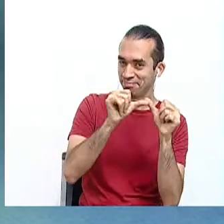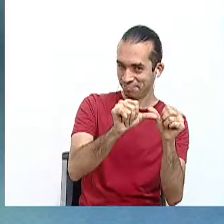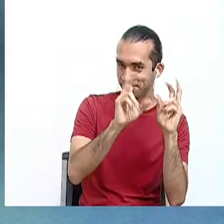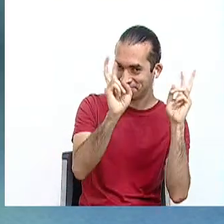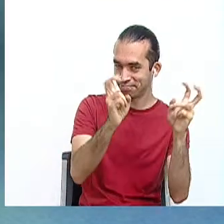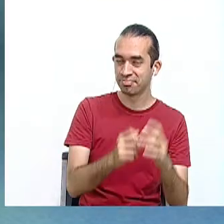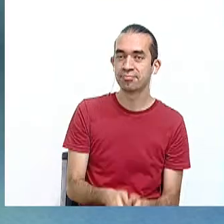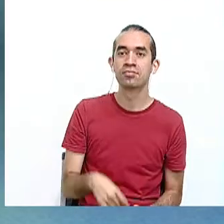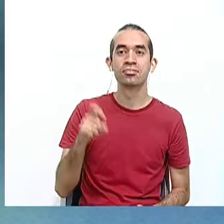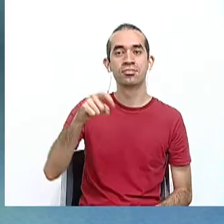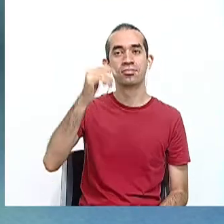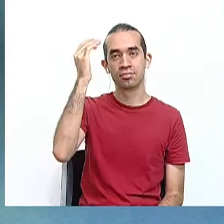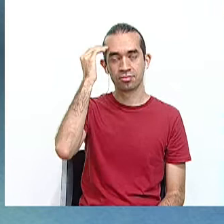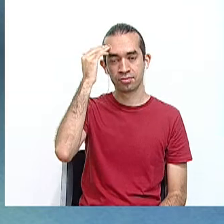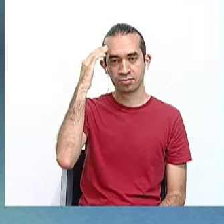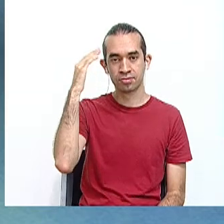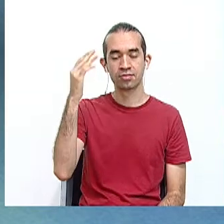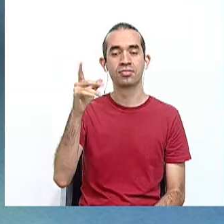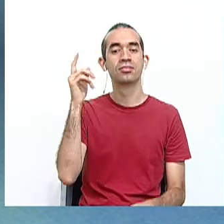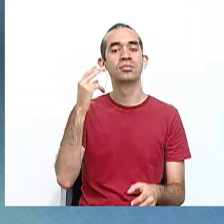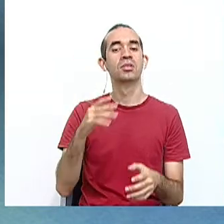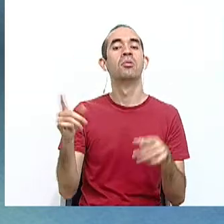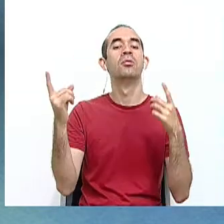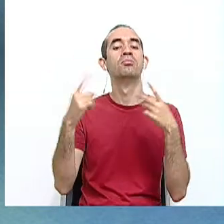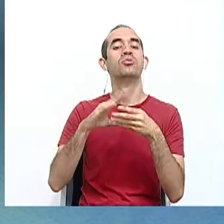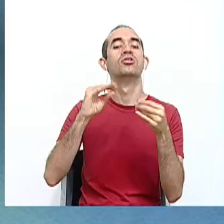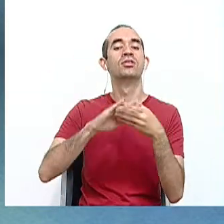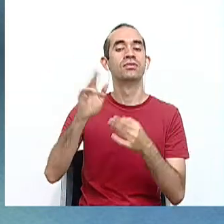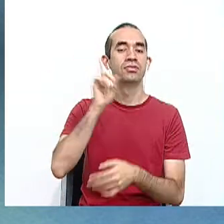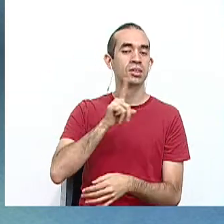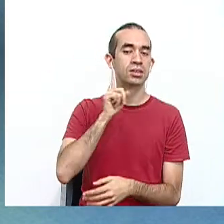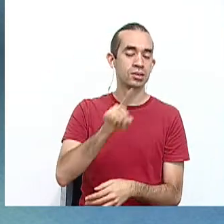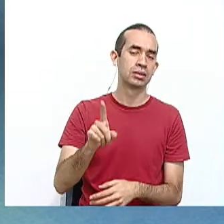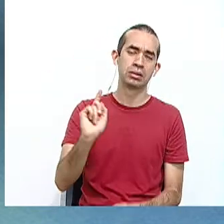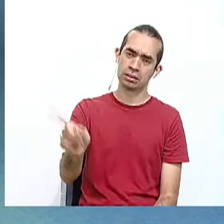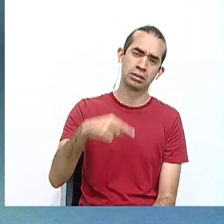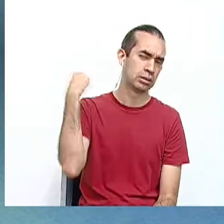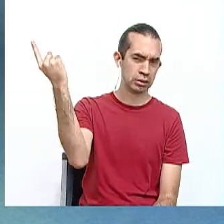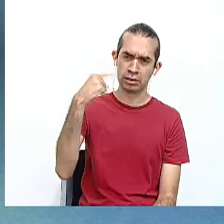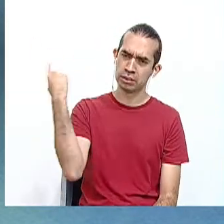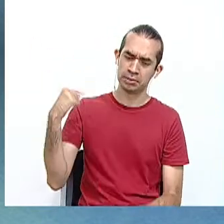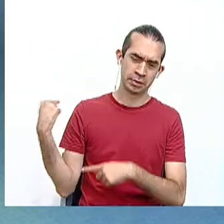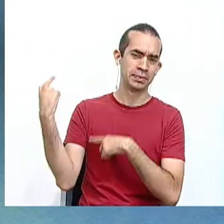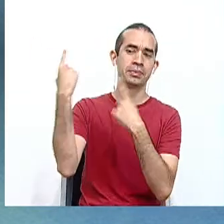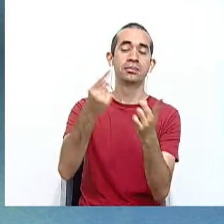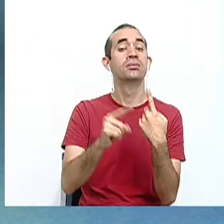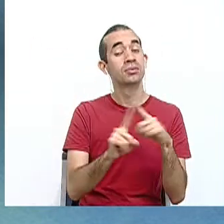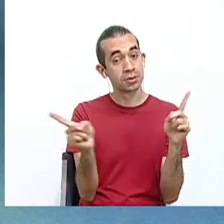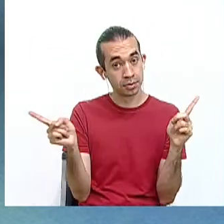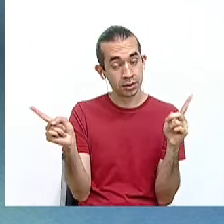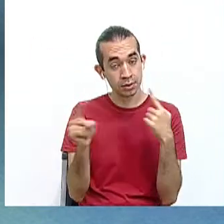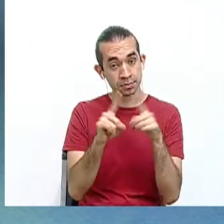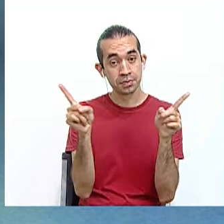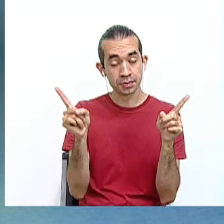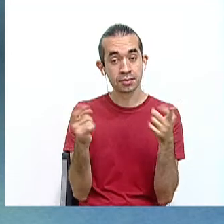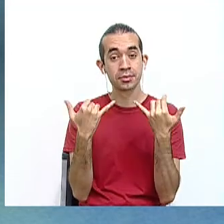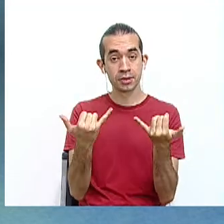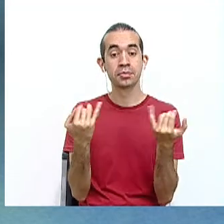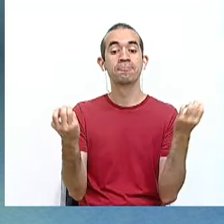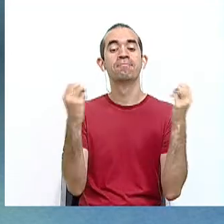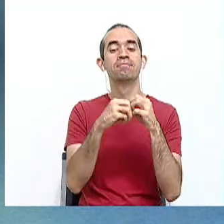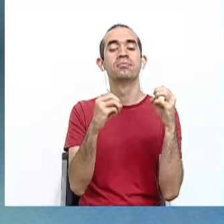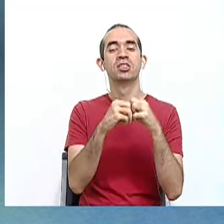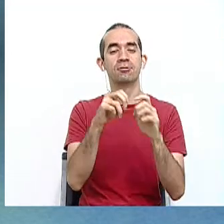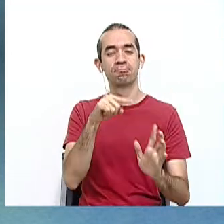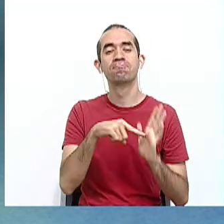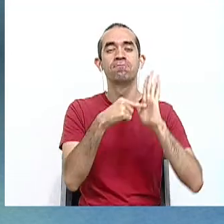debemos considerar que las historias falsas o noticias falsas han estado presentes siempre. Sin embargo, han tenido una fuerte